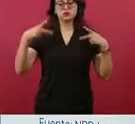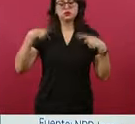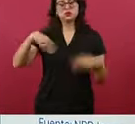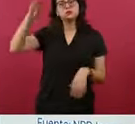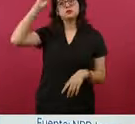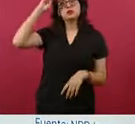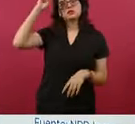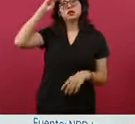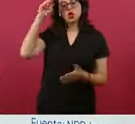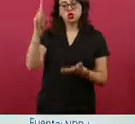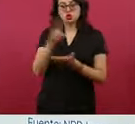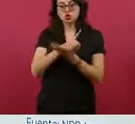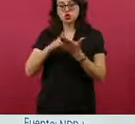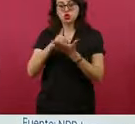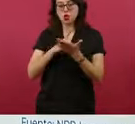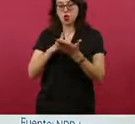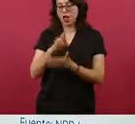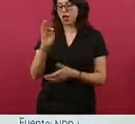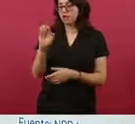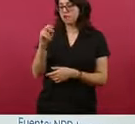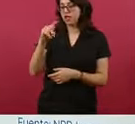Ya cuando se llega a estos niveles,